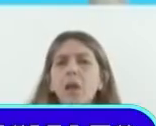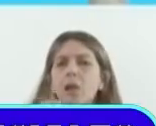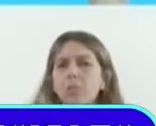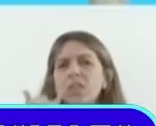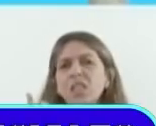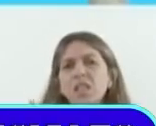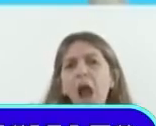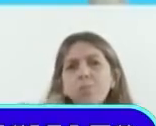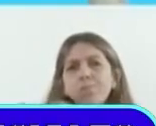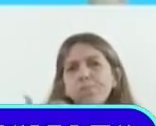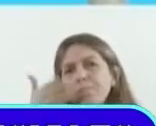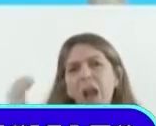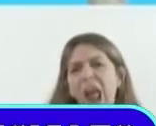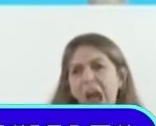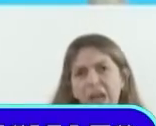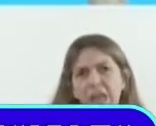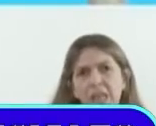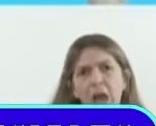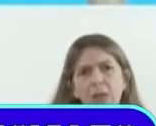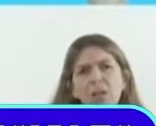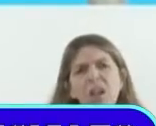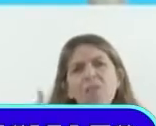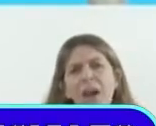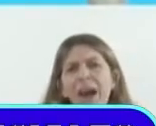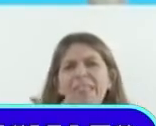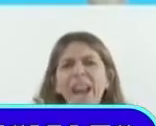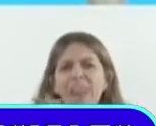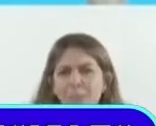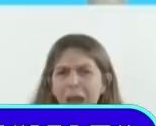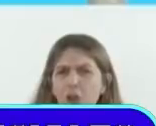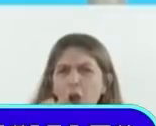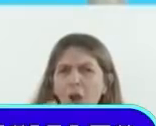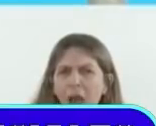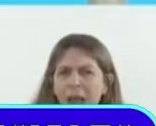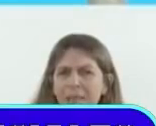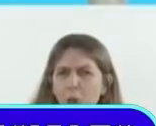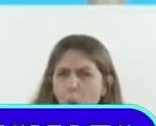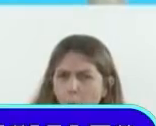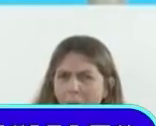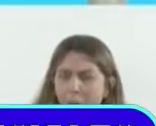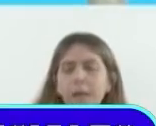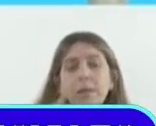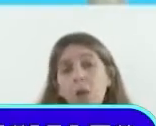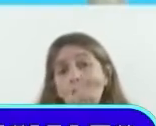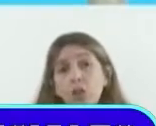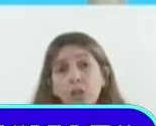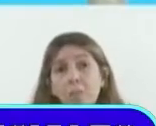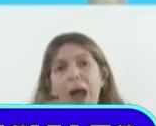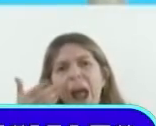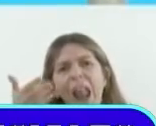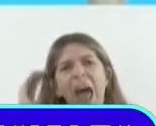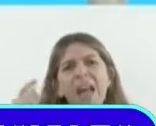Horacio Rodríguez Larreta, hay una certeza que las clases vuelvan el 3 de mayo. Y por el otro lado, con la relación con Larreta, si se